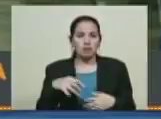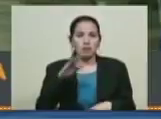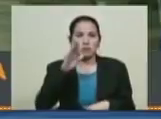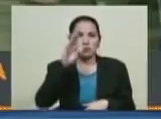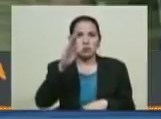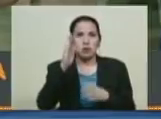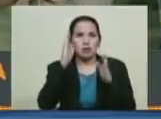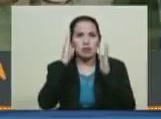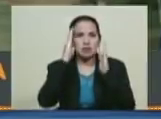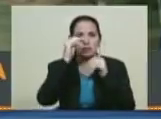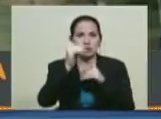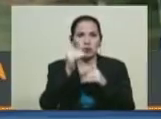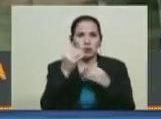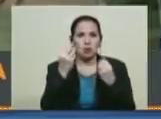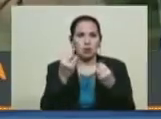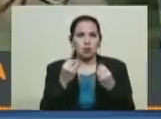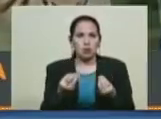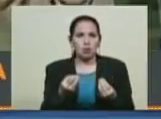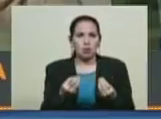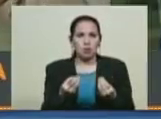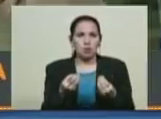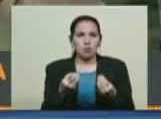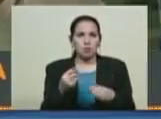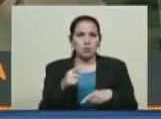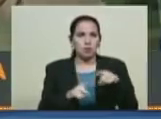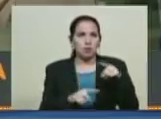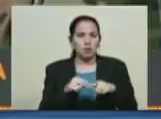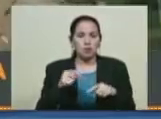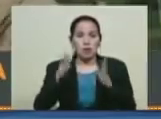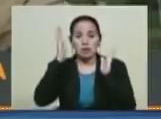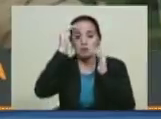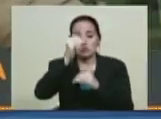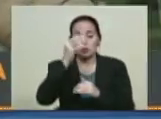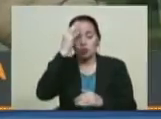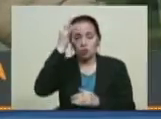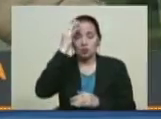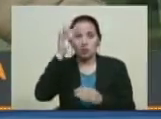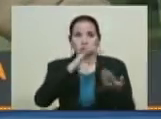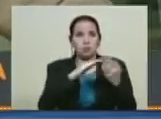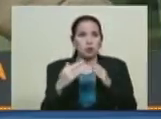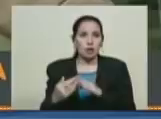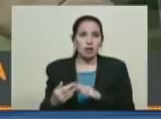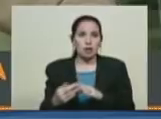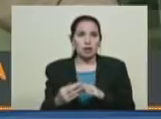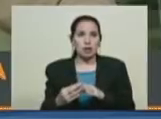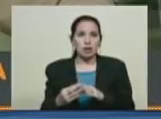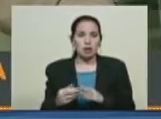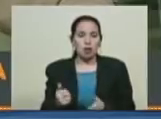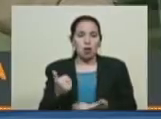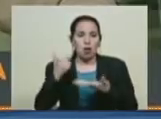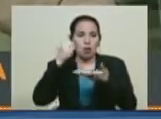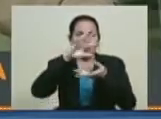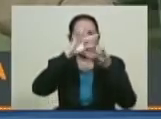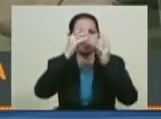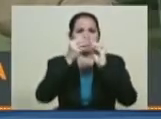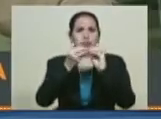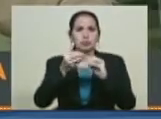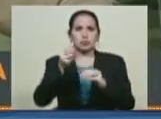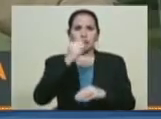Atención Poder Popular, atención Comunas, atención Consejos Comunales, atención los CLAP. ¿Ustedes tienen CLAP por aquí?